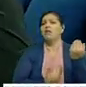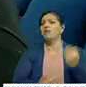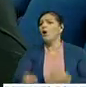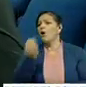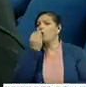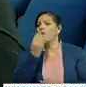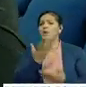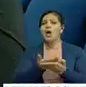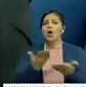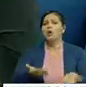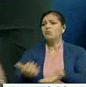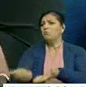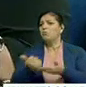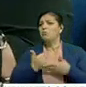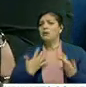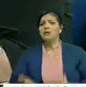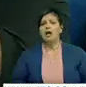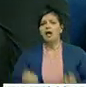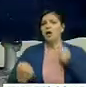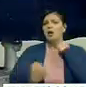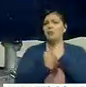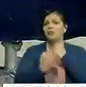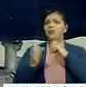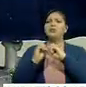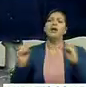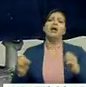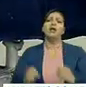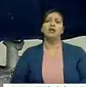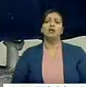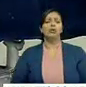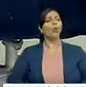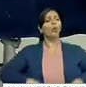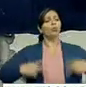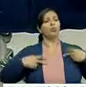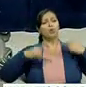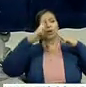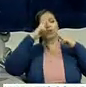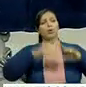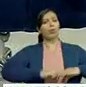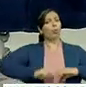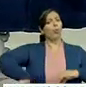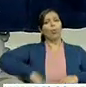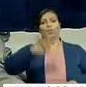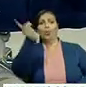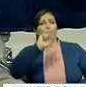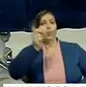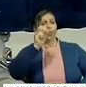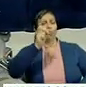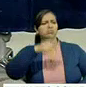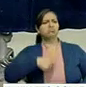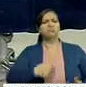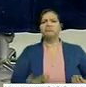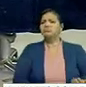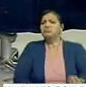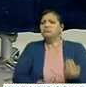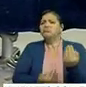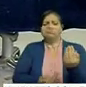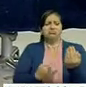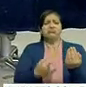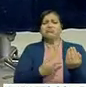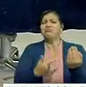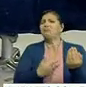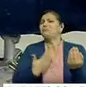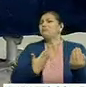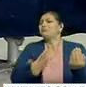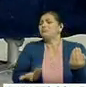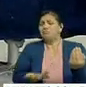¿Qué les dice usted a ellas? Ellas se preguntan, ¿cómo creer que ahora quienes defienden la vida desde su concepción van a actuar diferente y